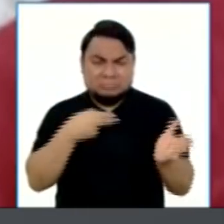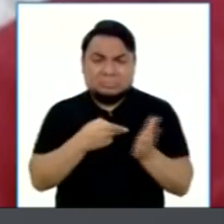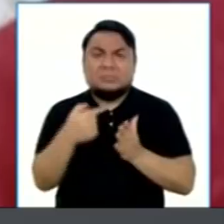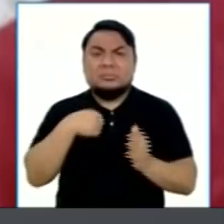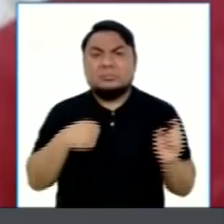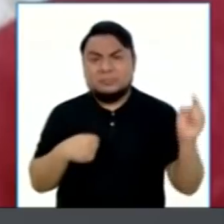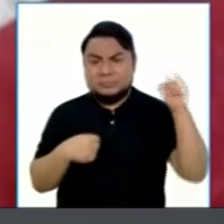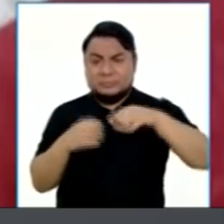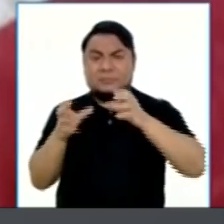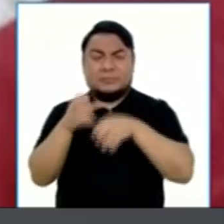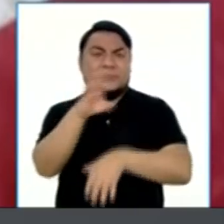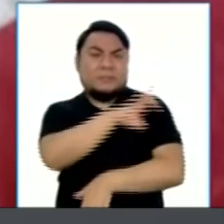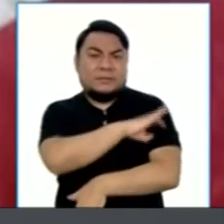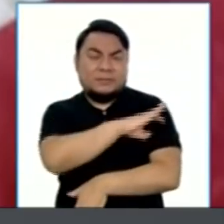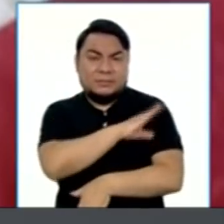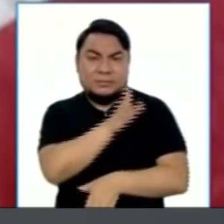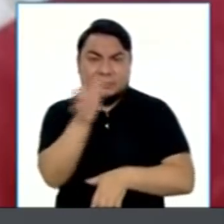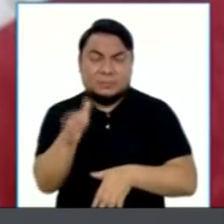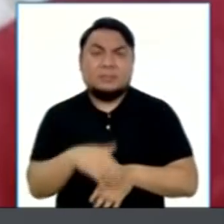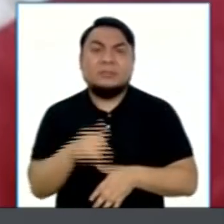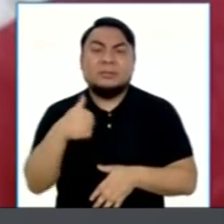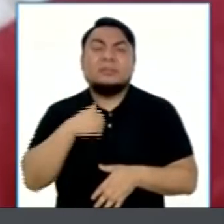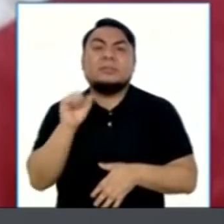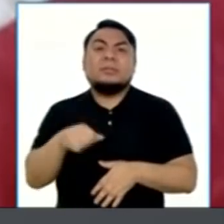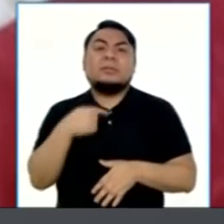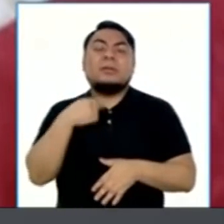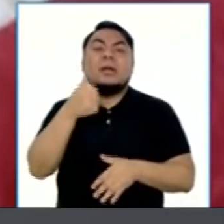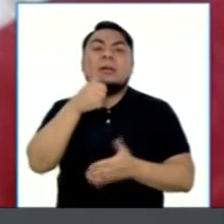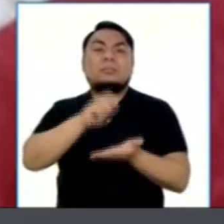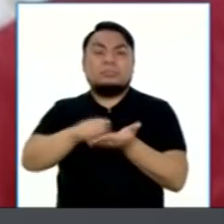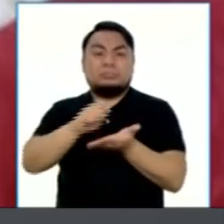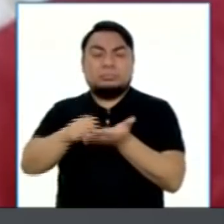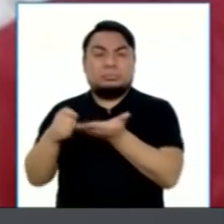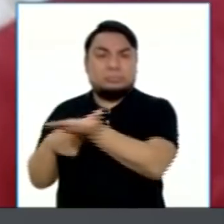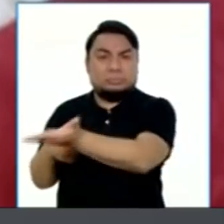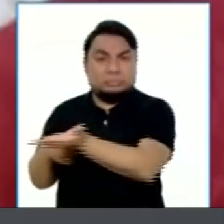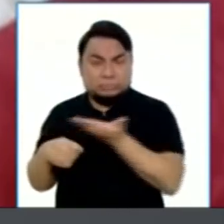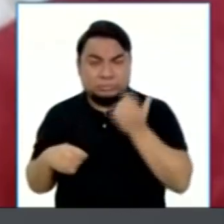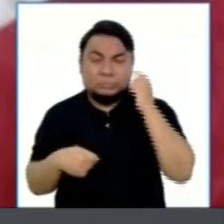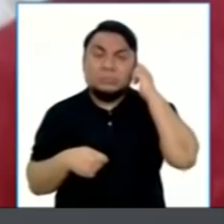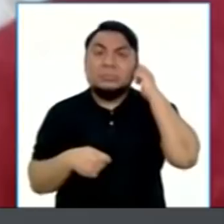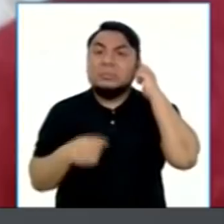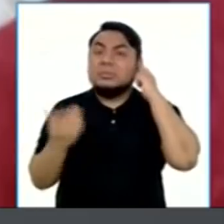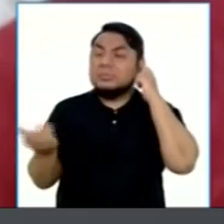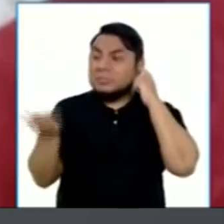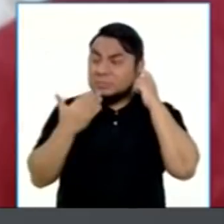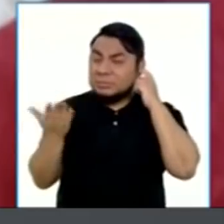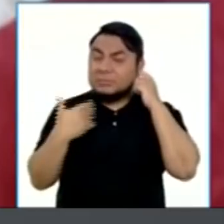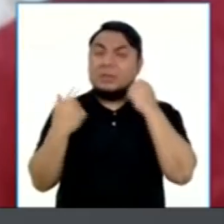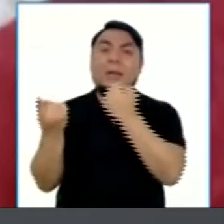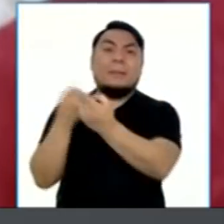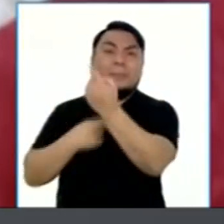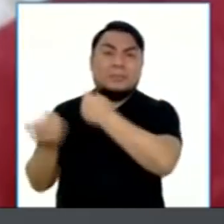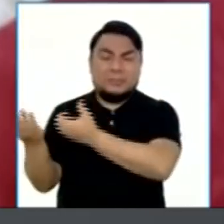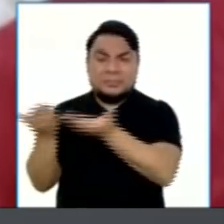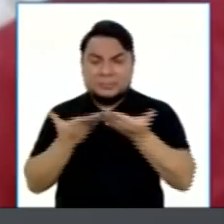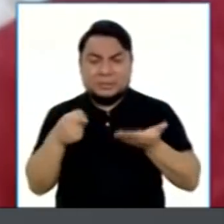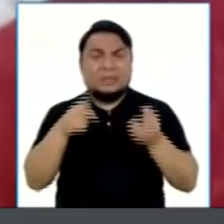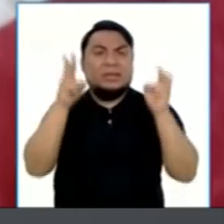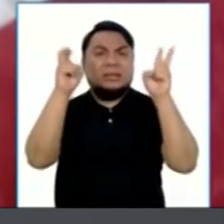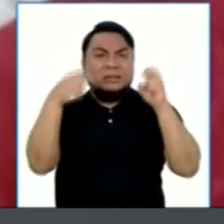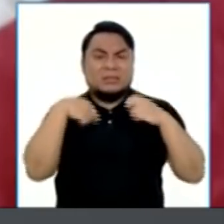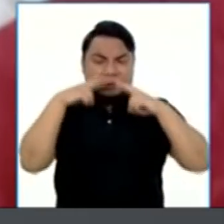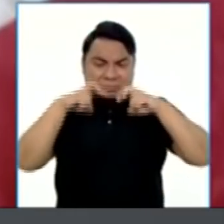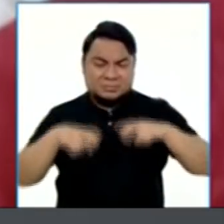que la Comisión de Fiscalización me haga llegar por escrito las preguntas que tenga bien hacer sobre este tema que